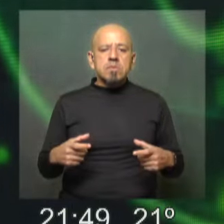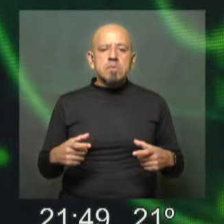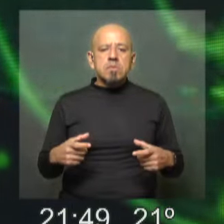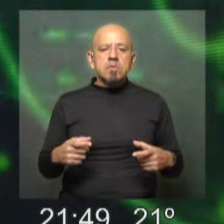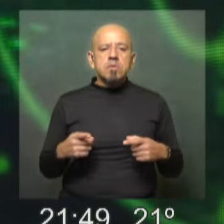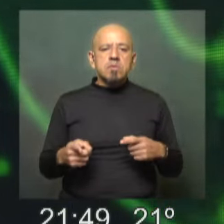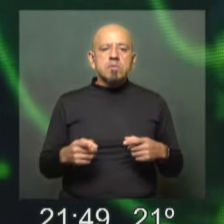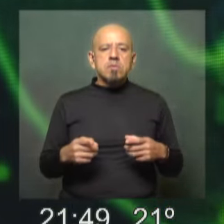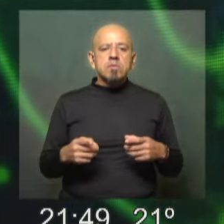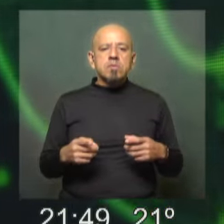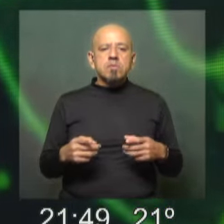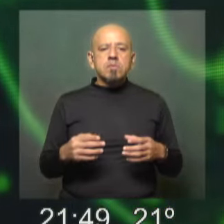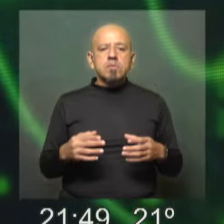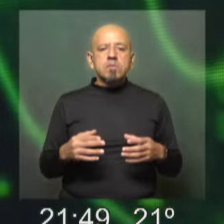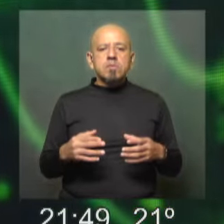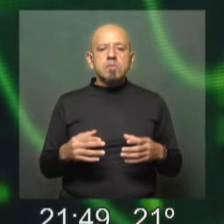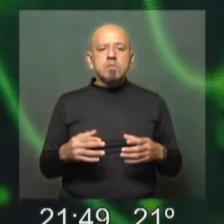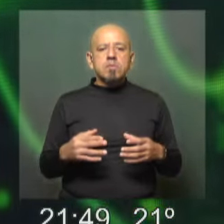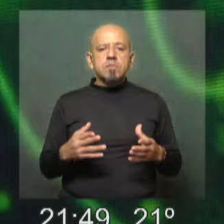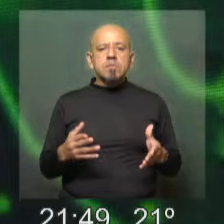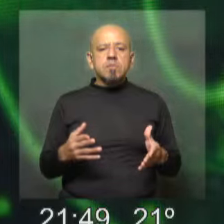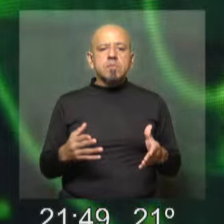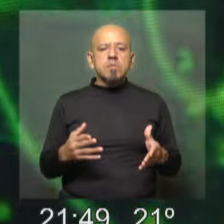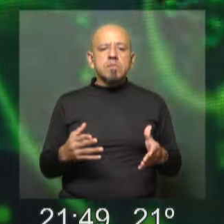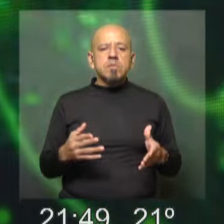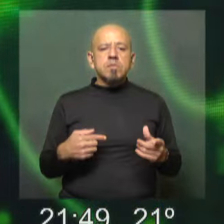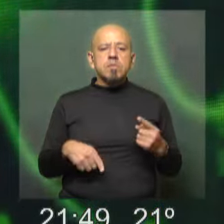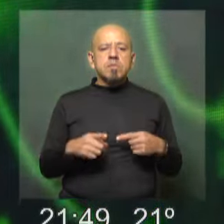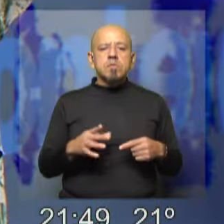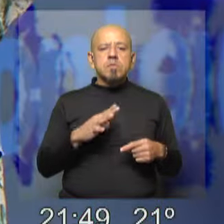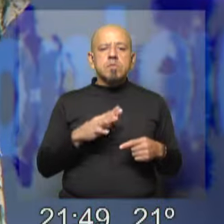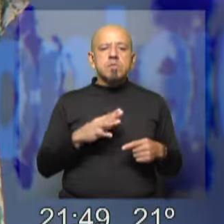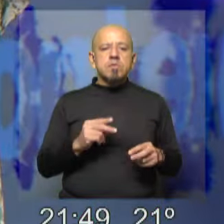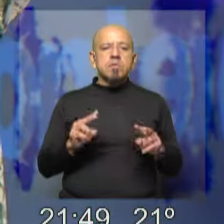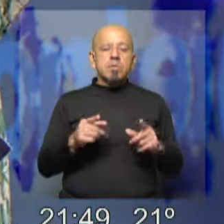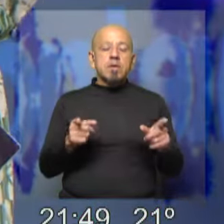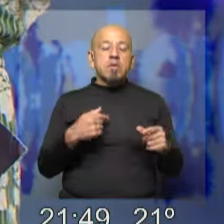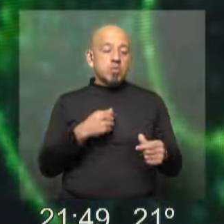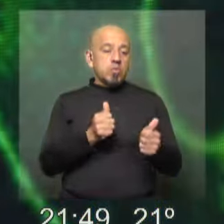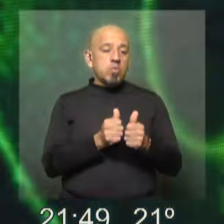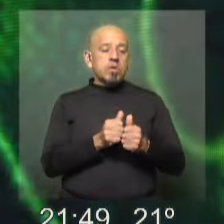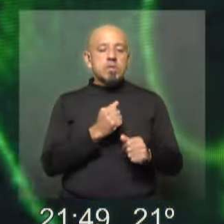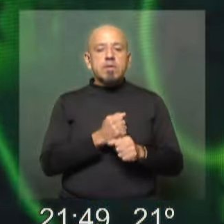un espectáculo, ¿no? Que con Noé tenemos una historia teatral. Es verdad.